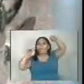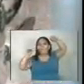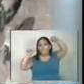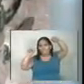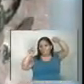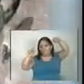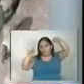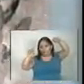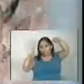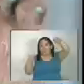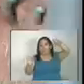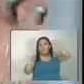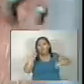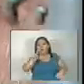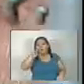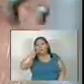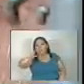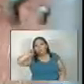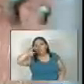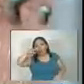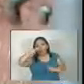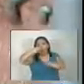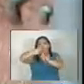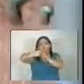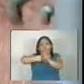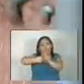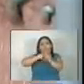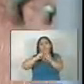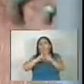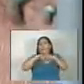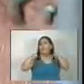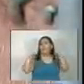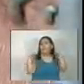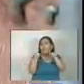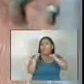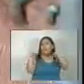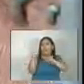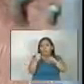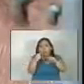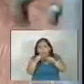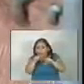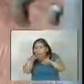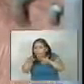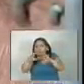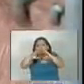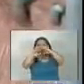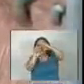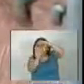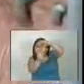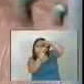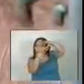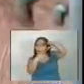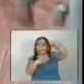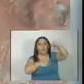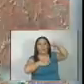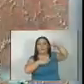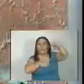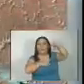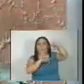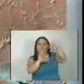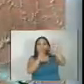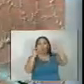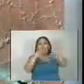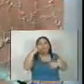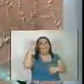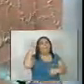hasta los 123 grados bajo cero. A pesar del frío, ninguna región de Marte recibe más de unos pocos centímetros de